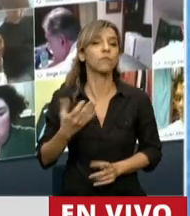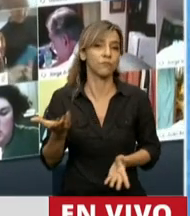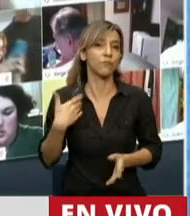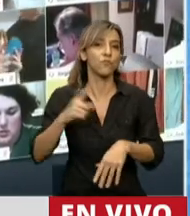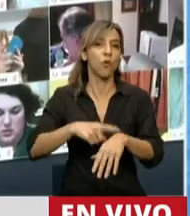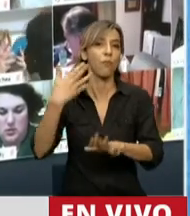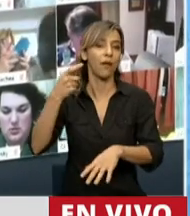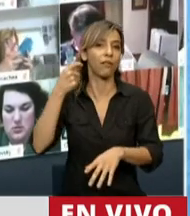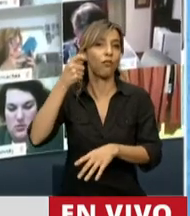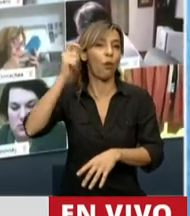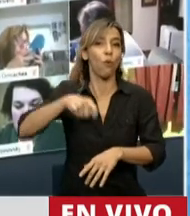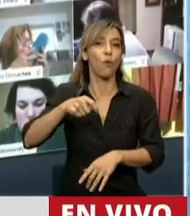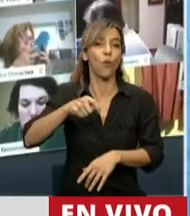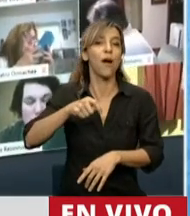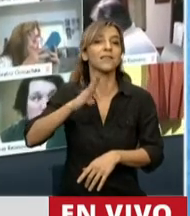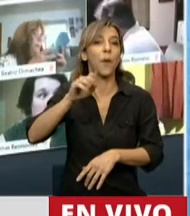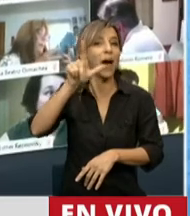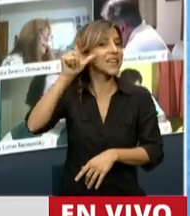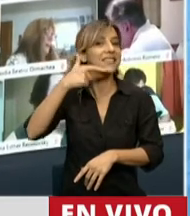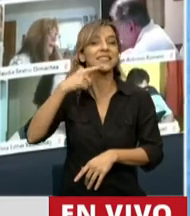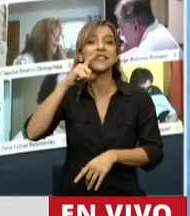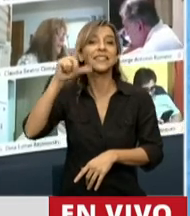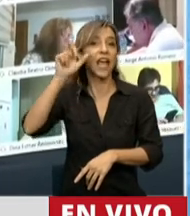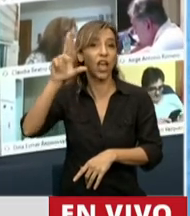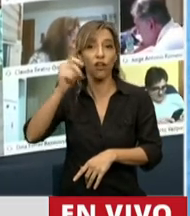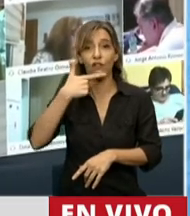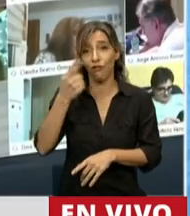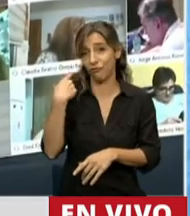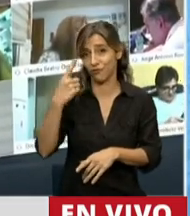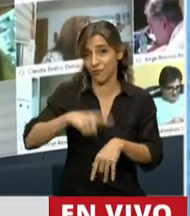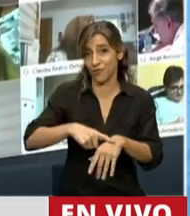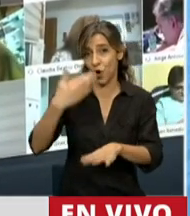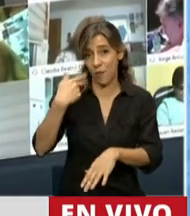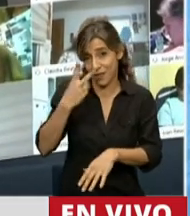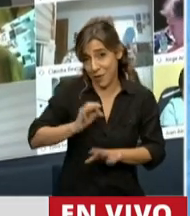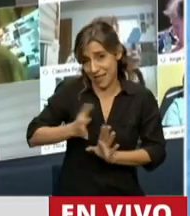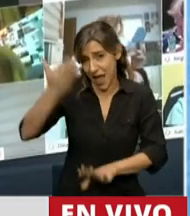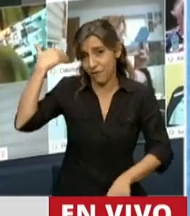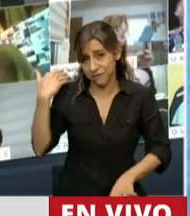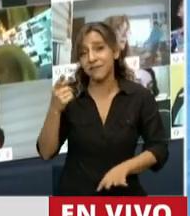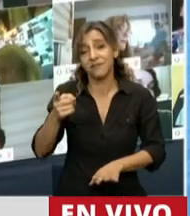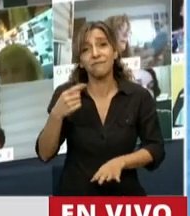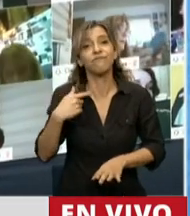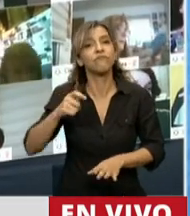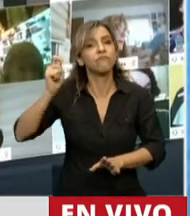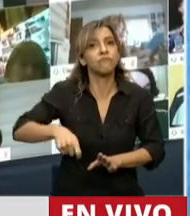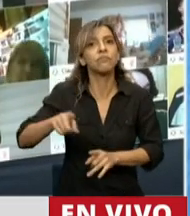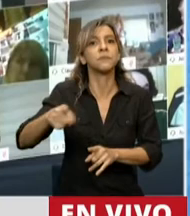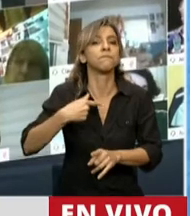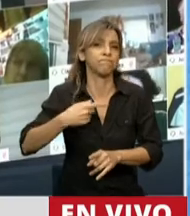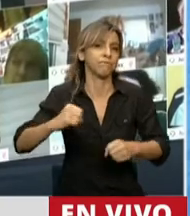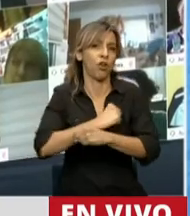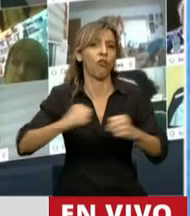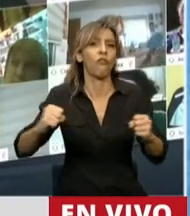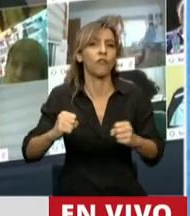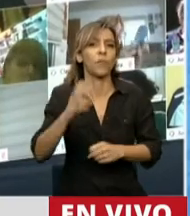Ballesteros en esa causa, que aunque llegó tarde y cuando las penas ya estaban prescriptas, corroboró la existencia de